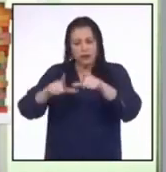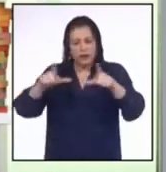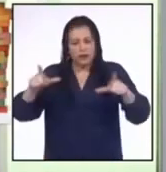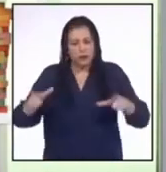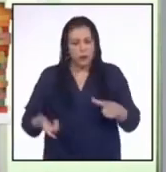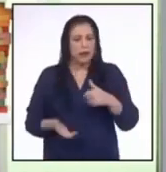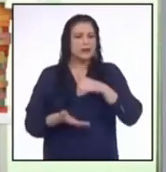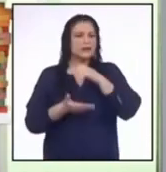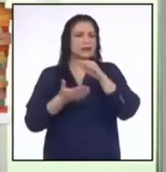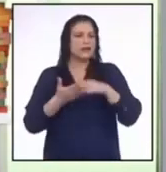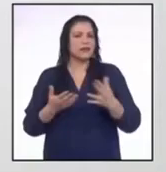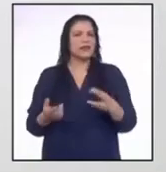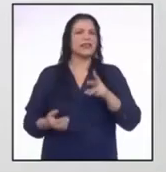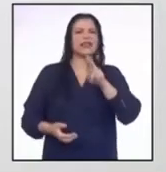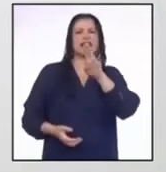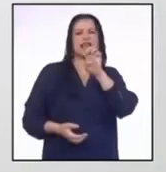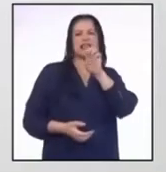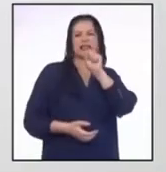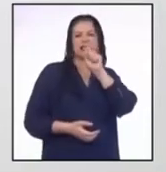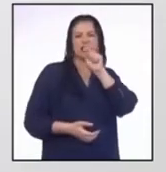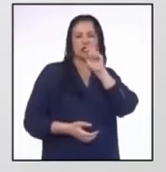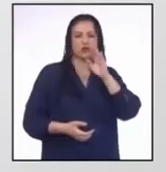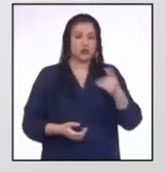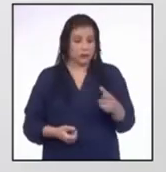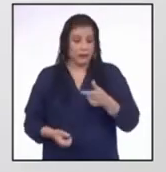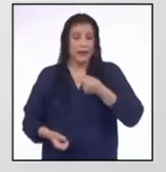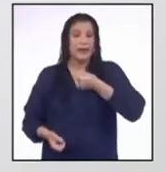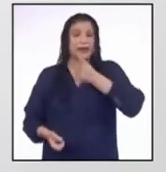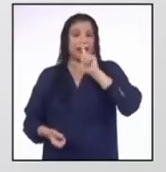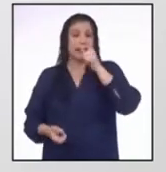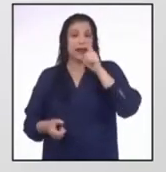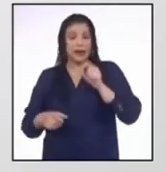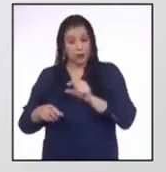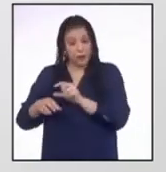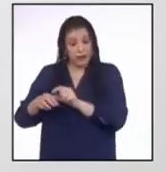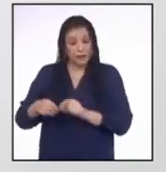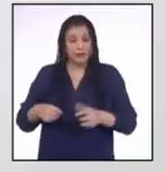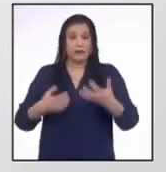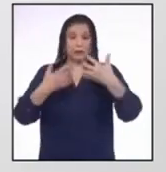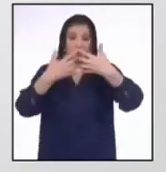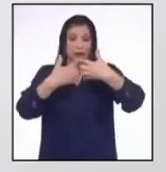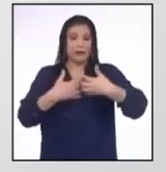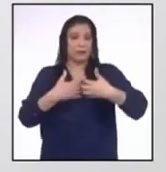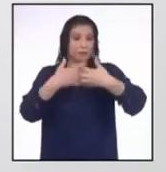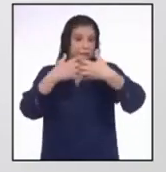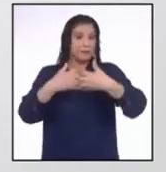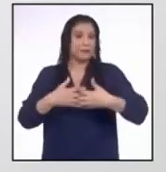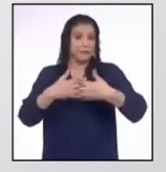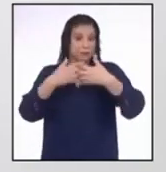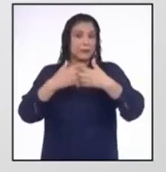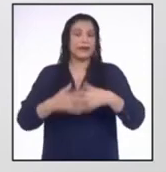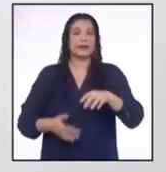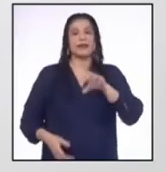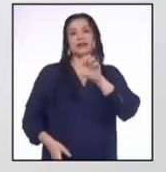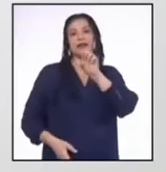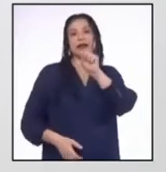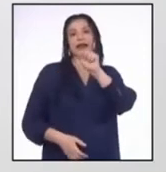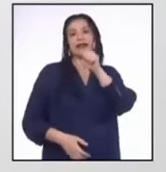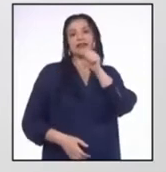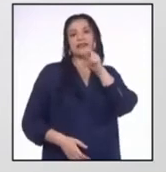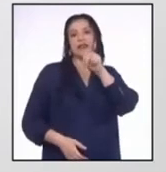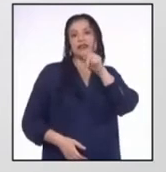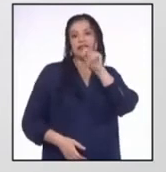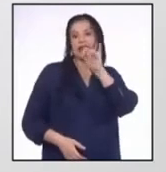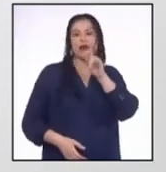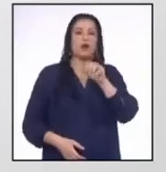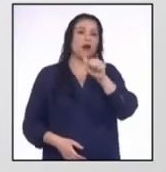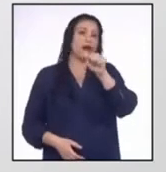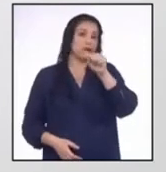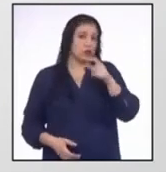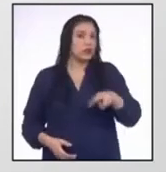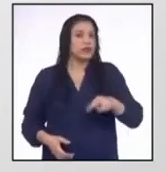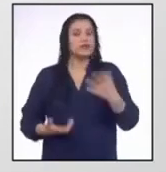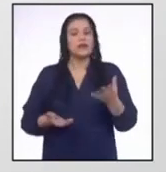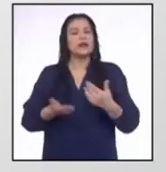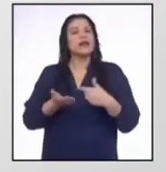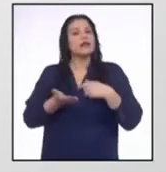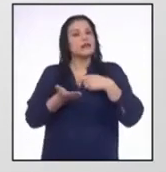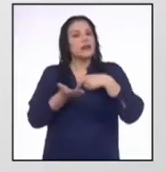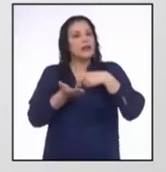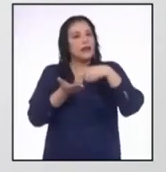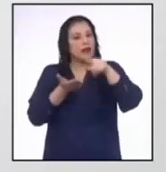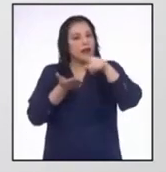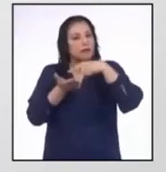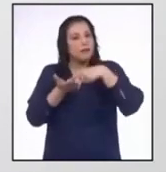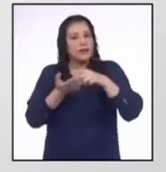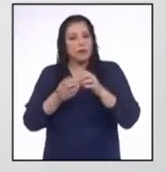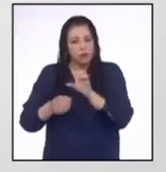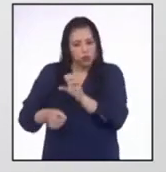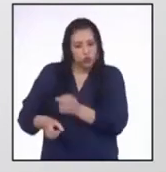hidroeléctrica de Restitución? El agua que pasa por las turbinas de la central hidroeléctrica Santiago Antunes de Mayolo es recogida y llevada